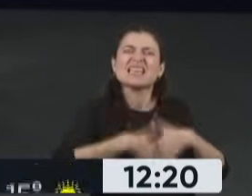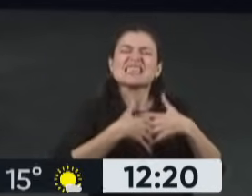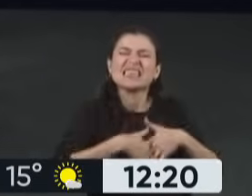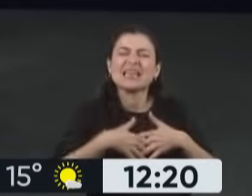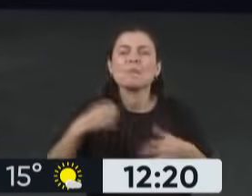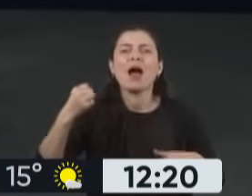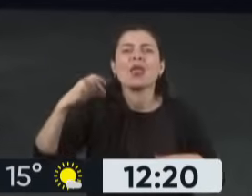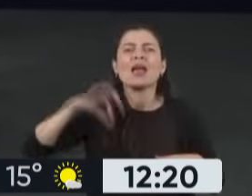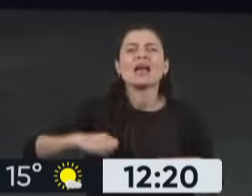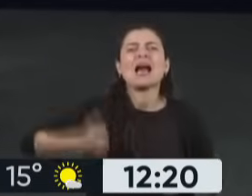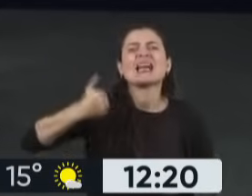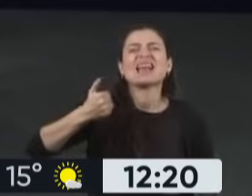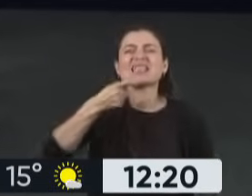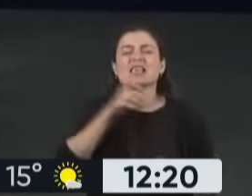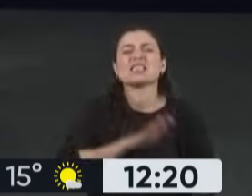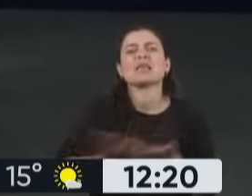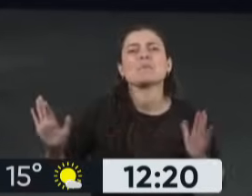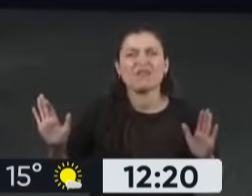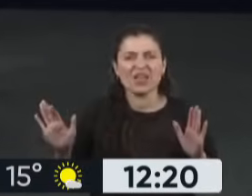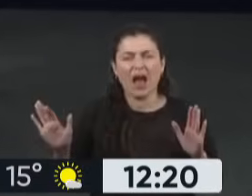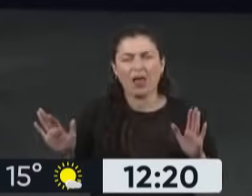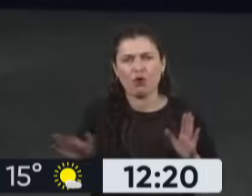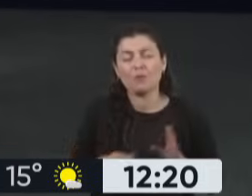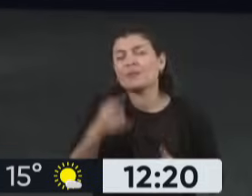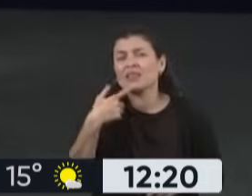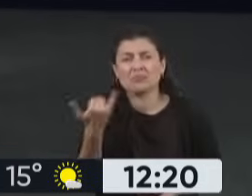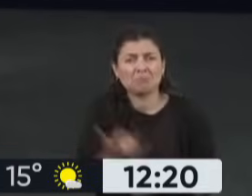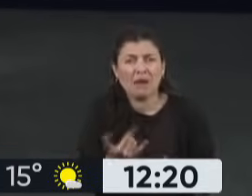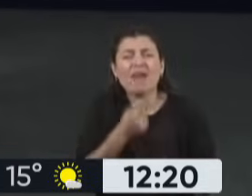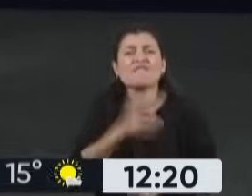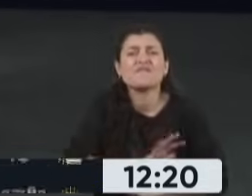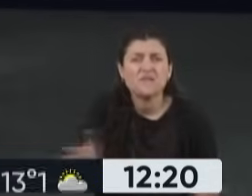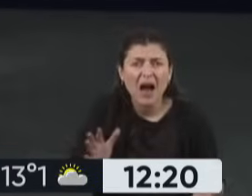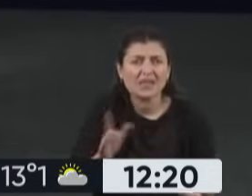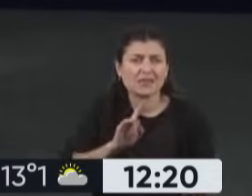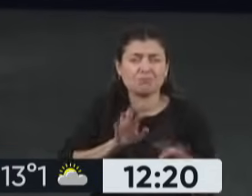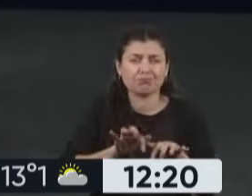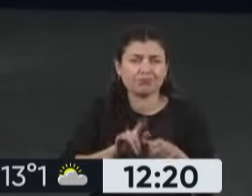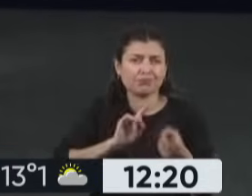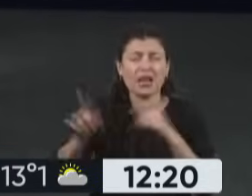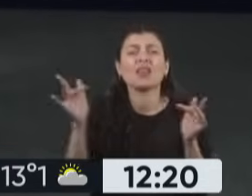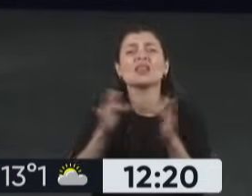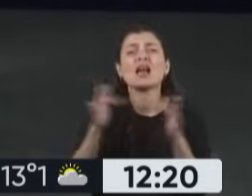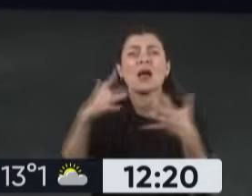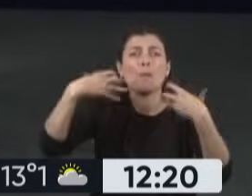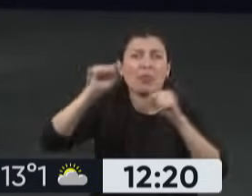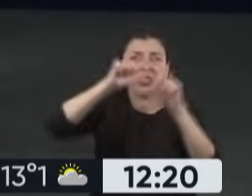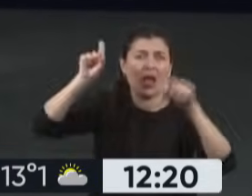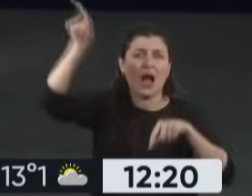ganancias simplificado, porque pasa a ser un sistema bien simple, donde difícilmente vaya a haber